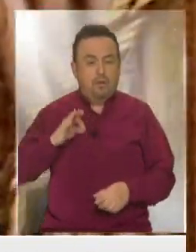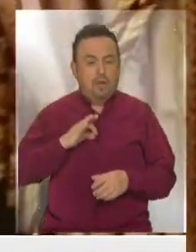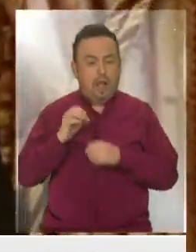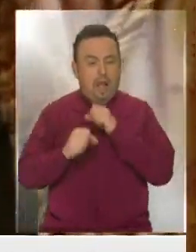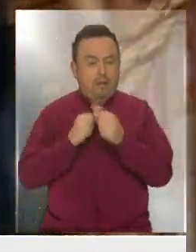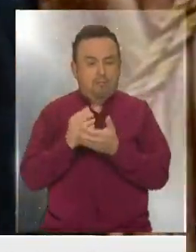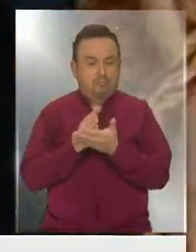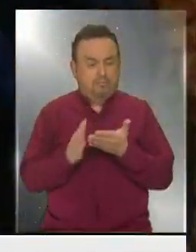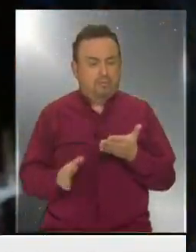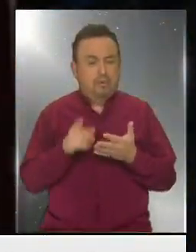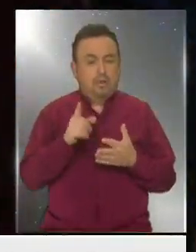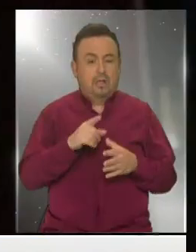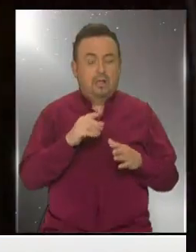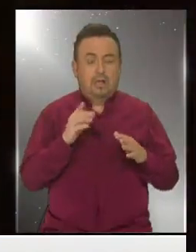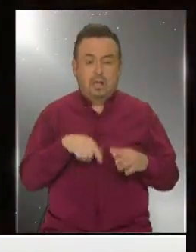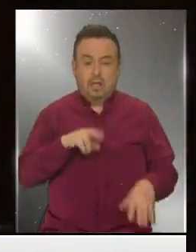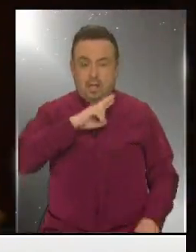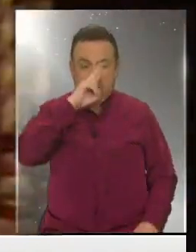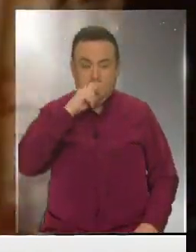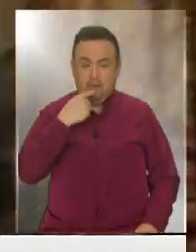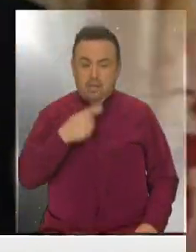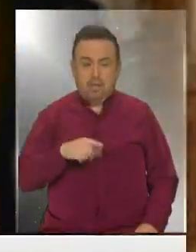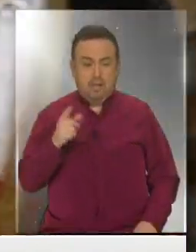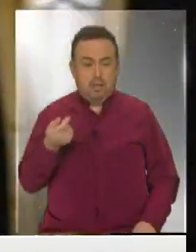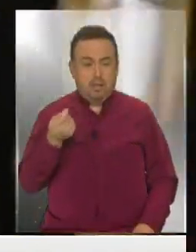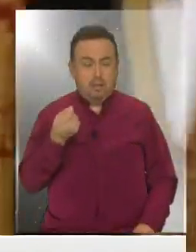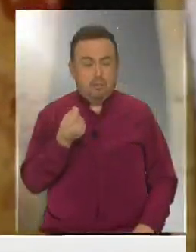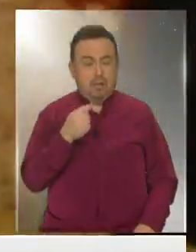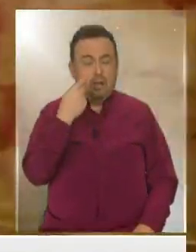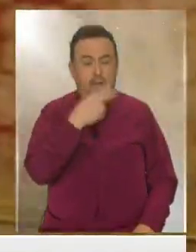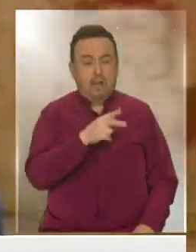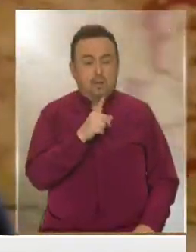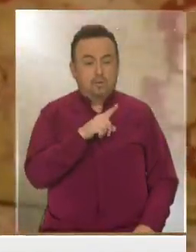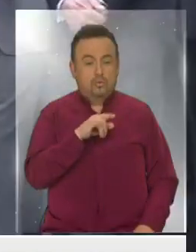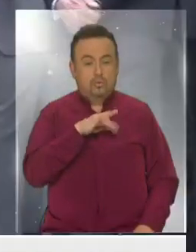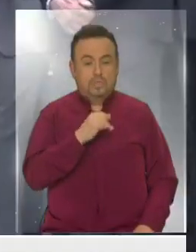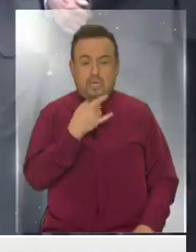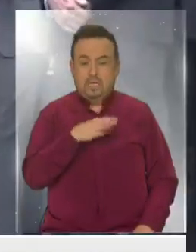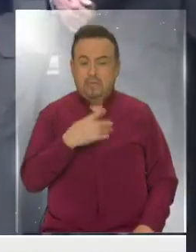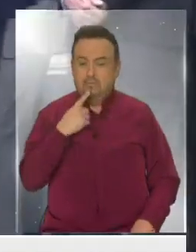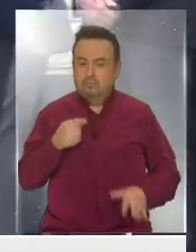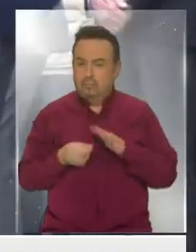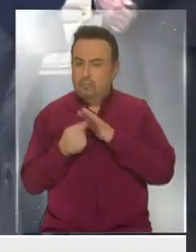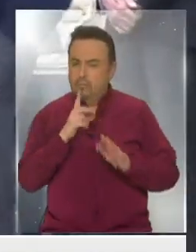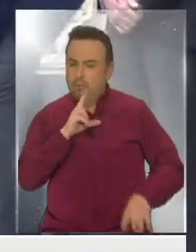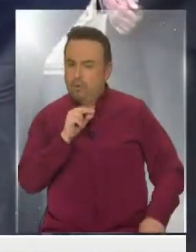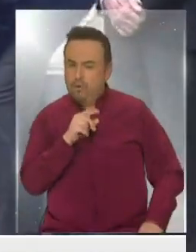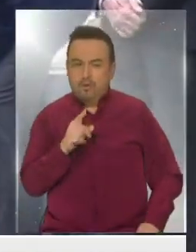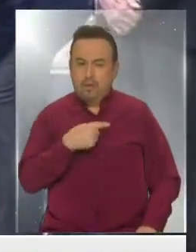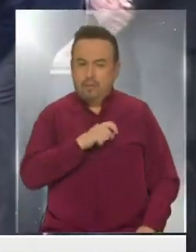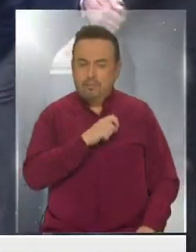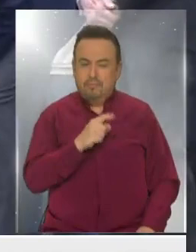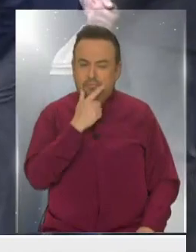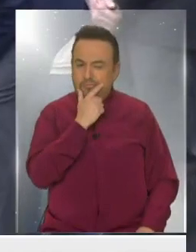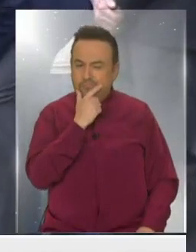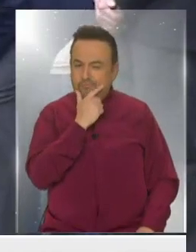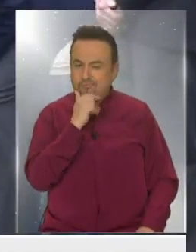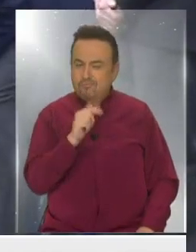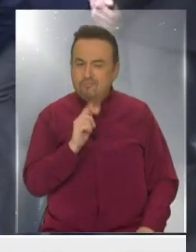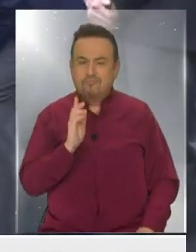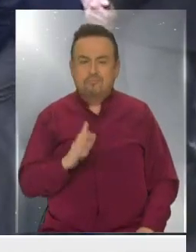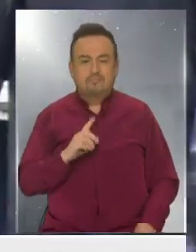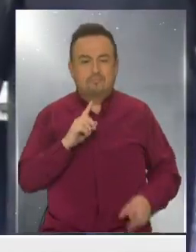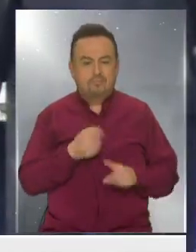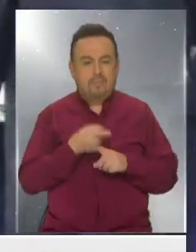anual. Luego, la Casa Real salió a negar que el dinero en Suiza sean coimas, pero este nuevo desengaño de los españoles vuelve a mover las